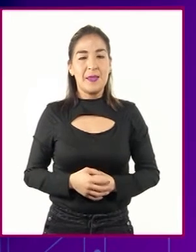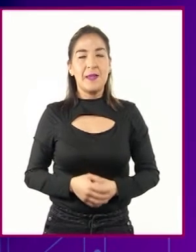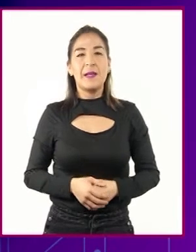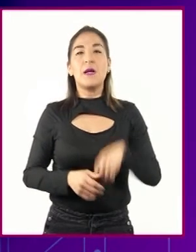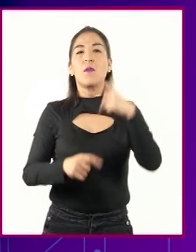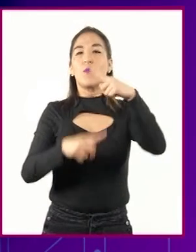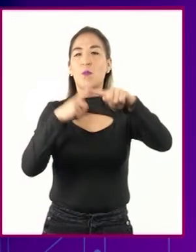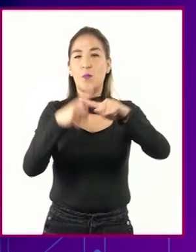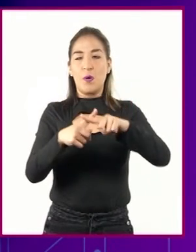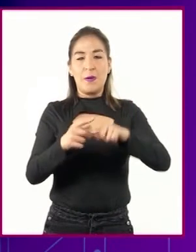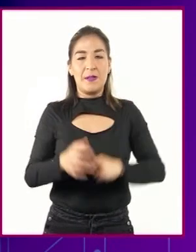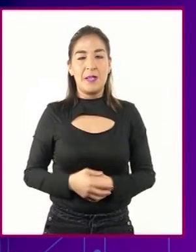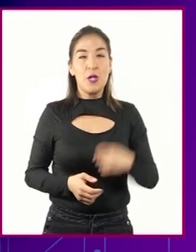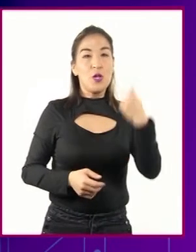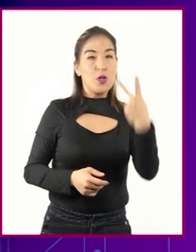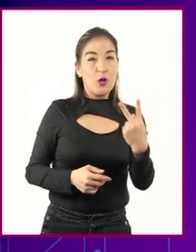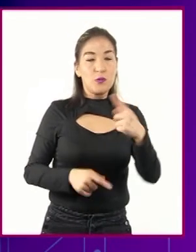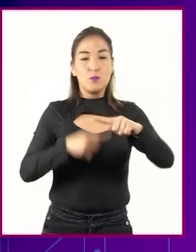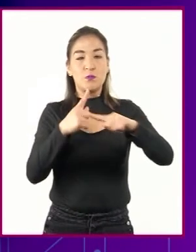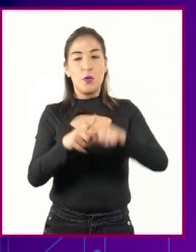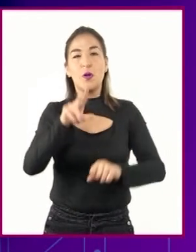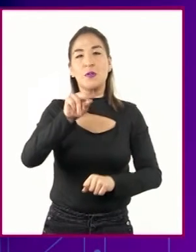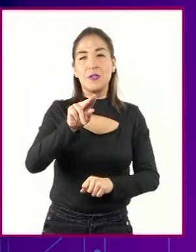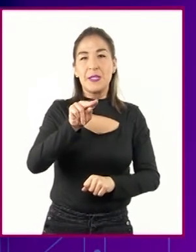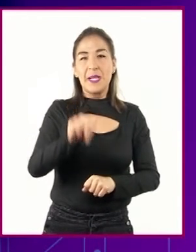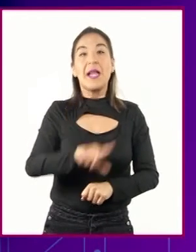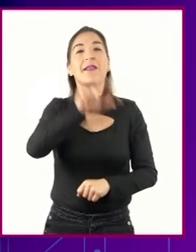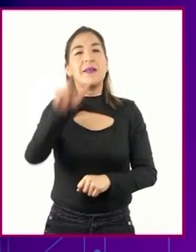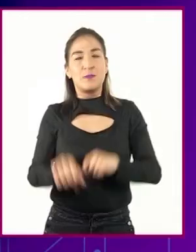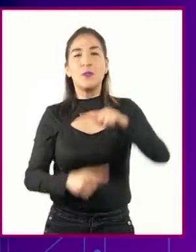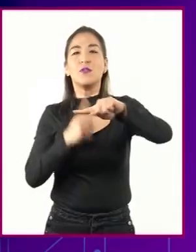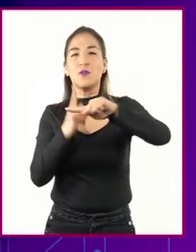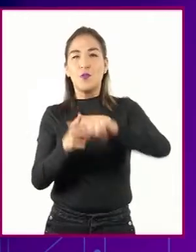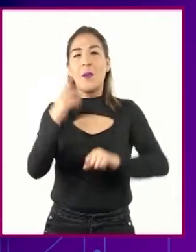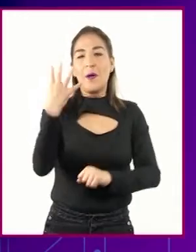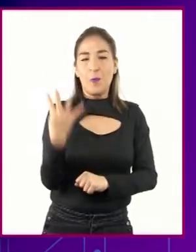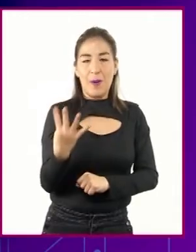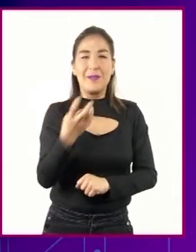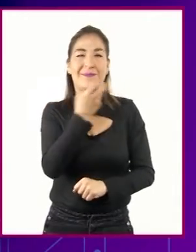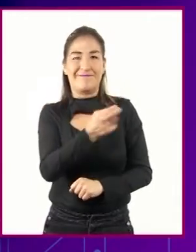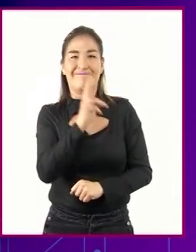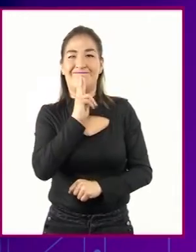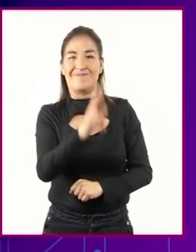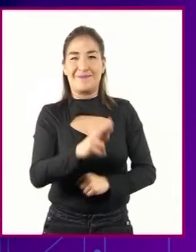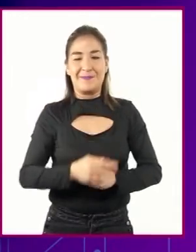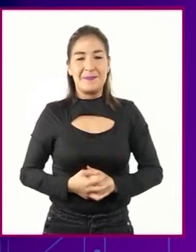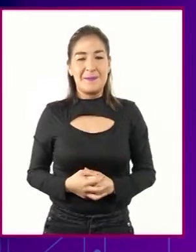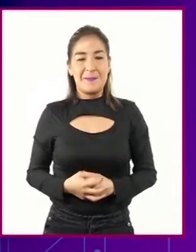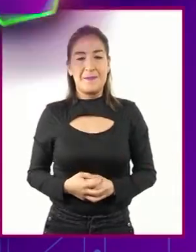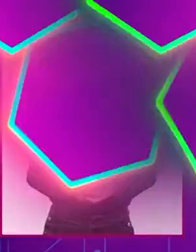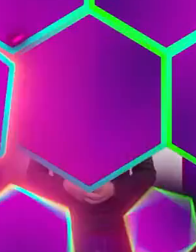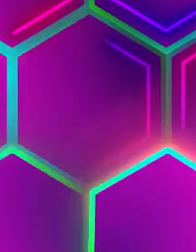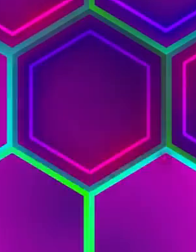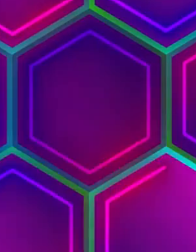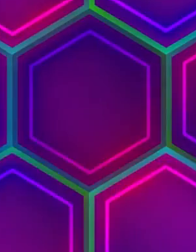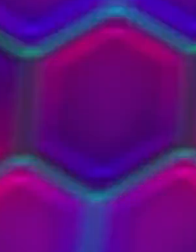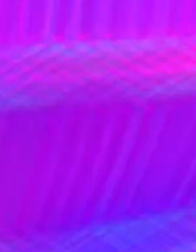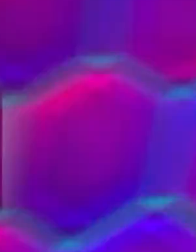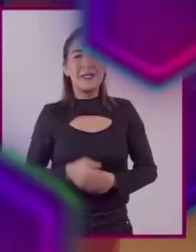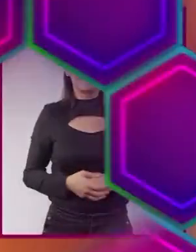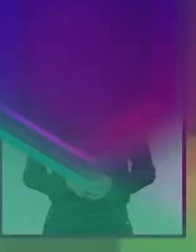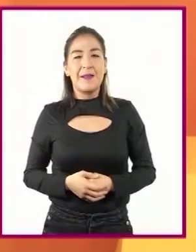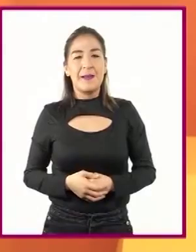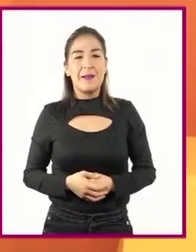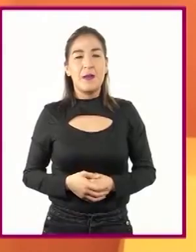la multiplicación de 2 por 80 y luego sumamos 4 a este resultado. ¿Eso quiere decir,